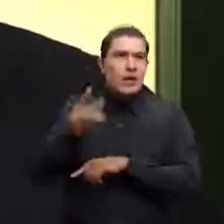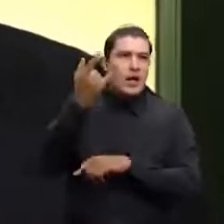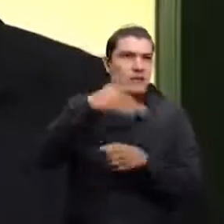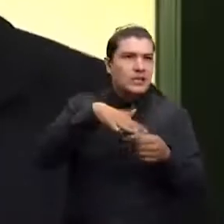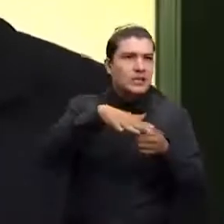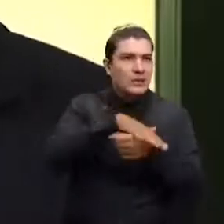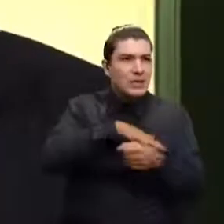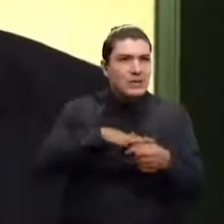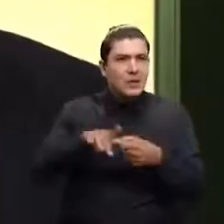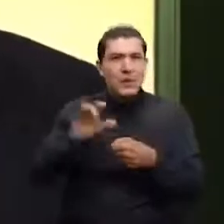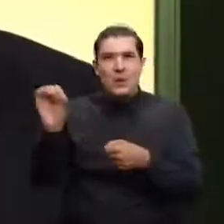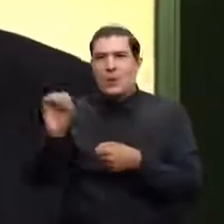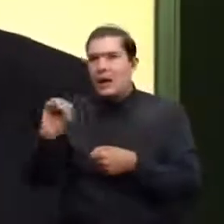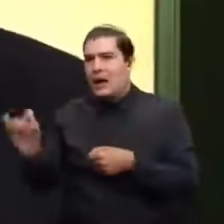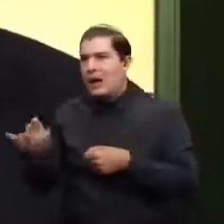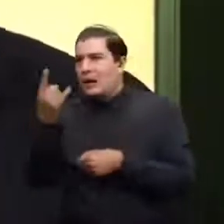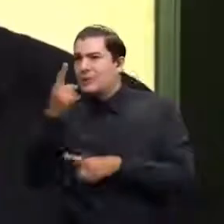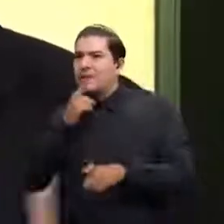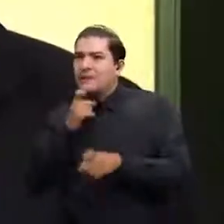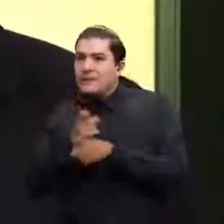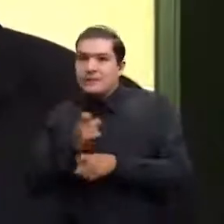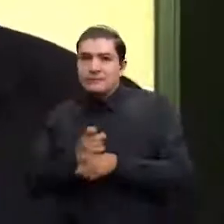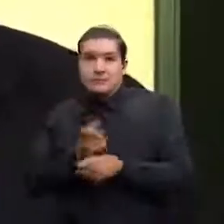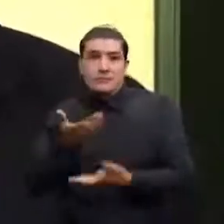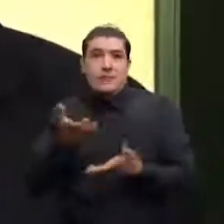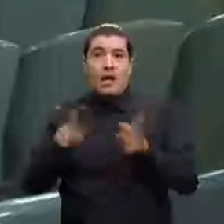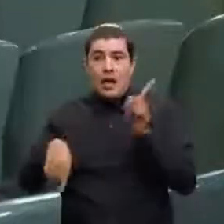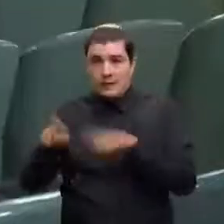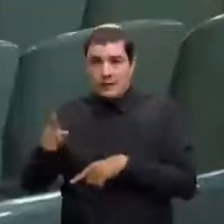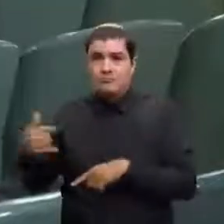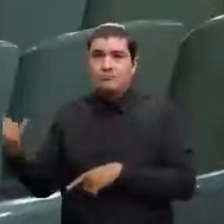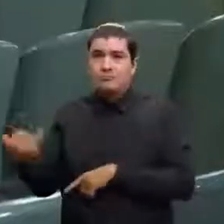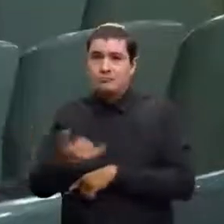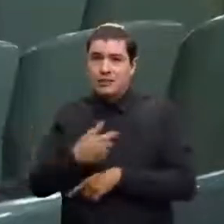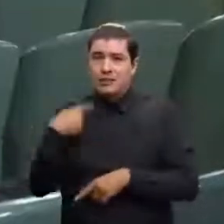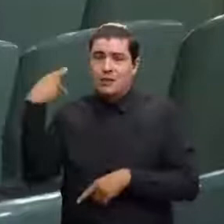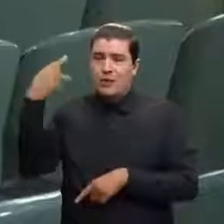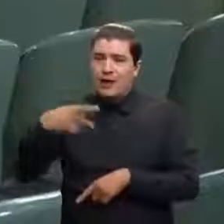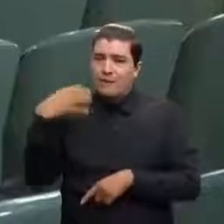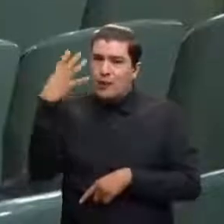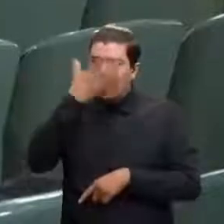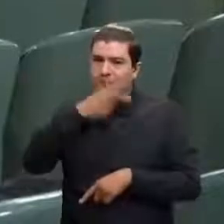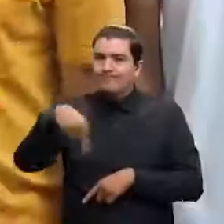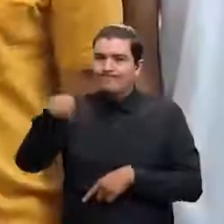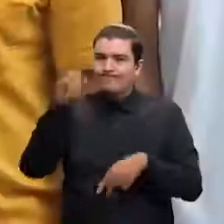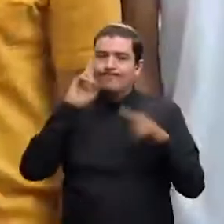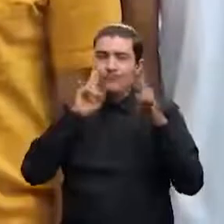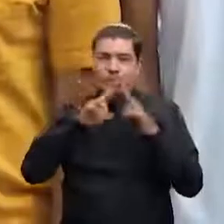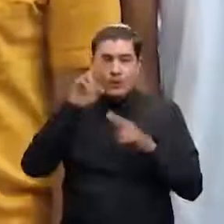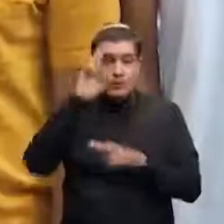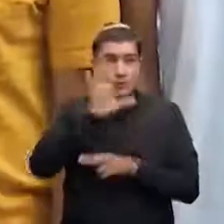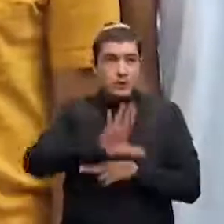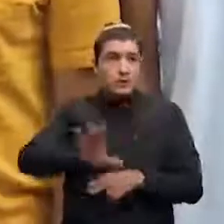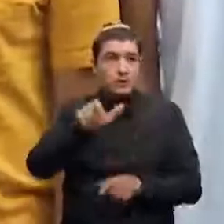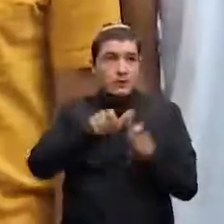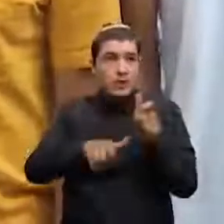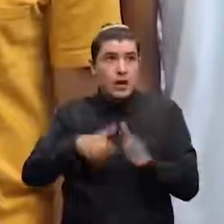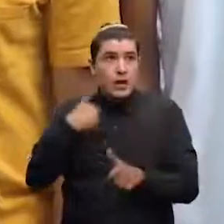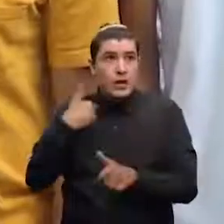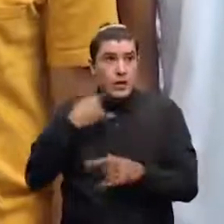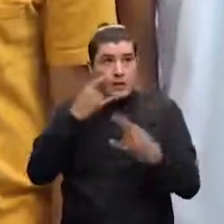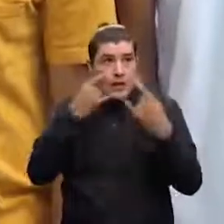situaciones buenas o quizás algunas difíciles, y a veces hay unas historias muy bonitas para contar. Así que jóvenes interesados en participar tienen hasta el